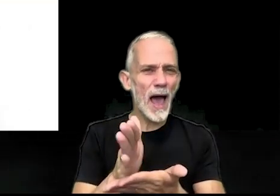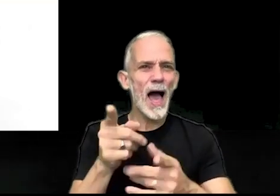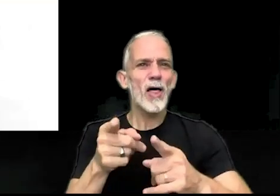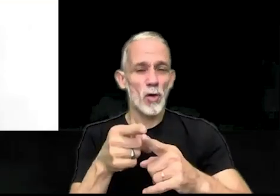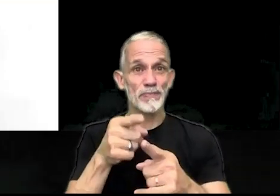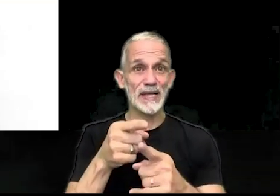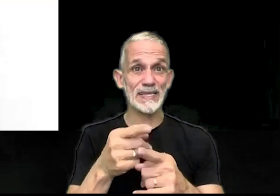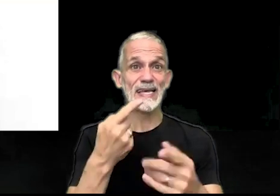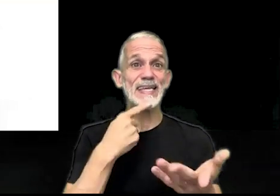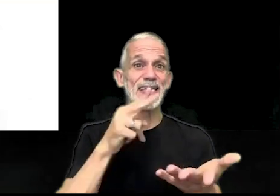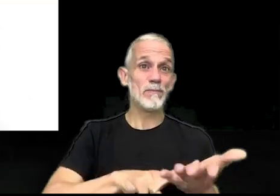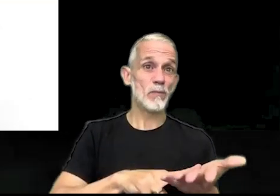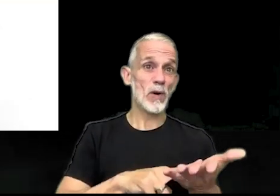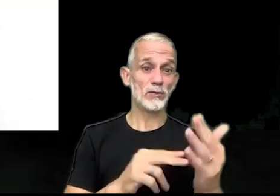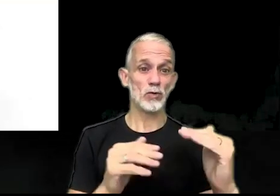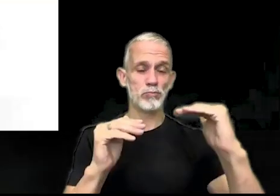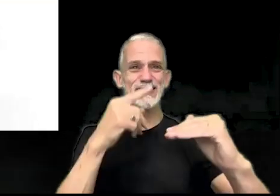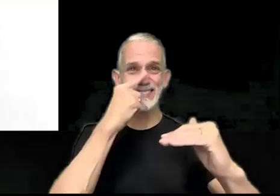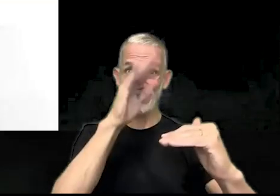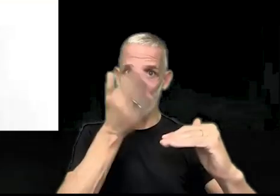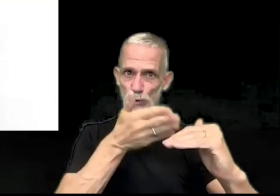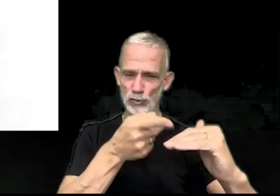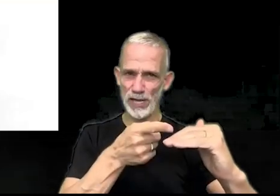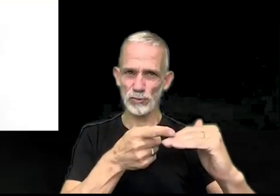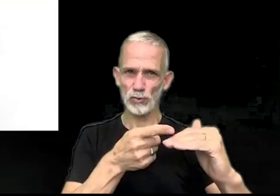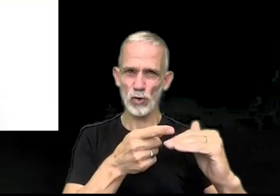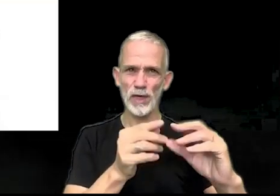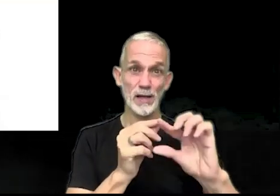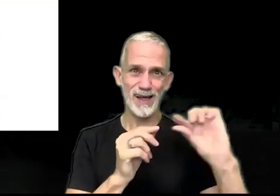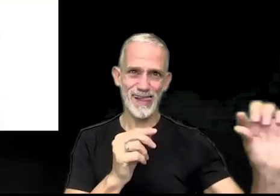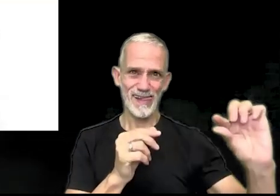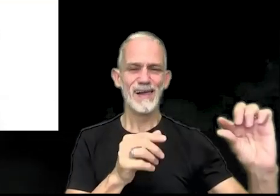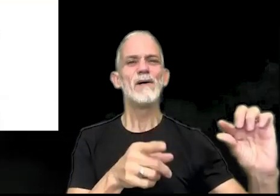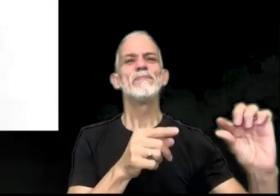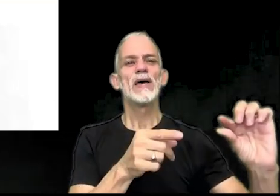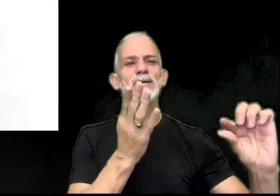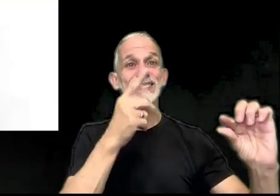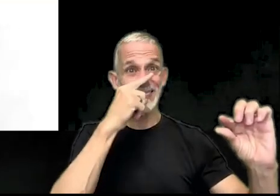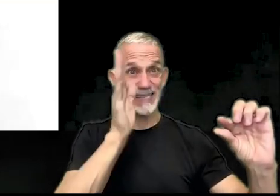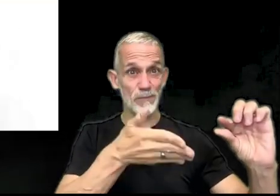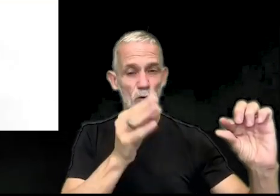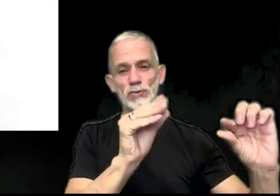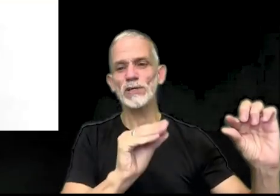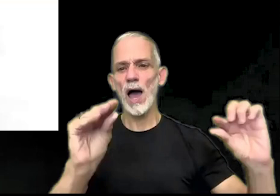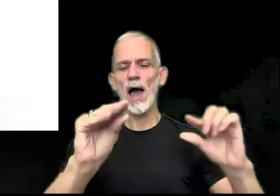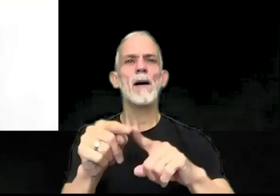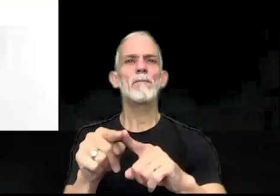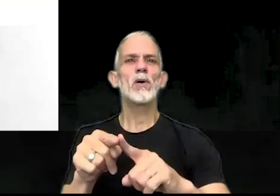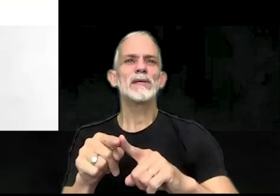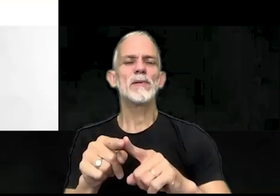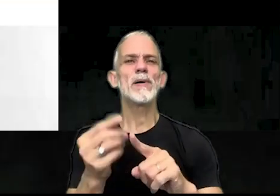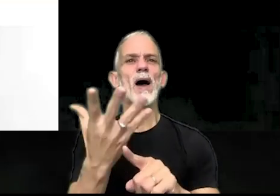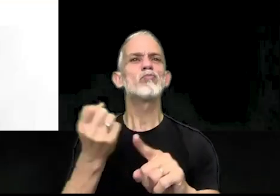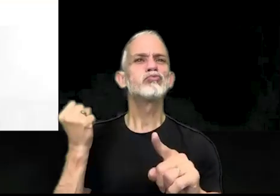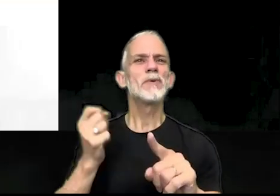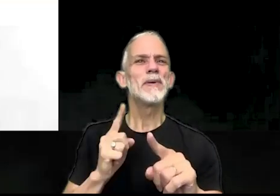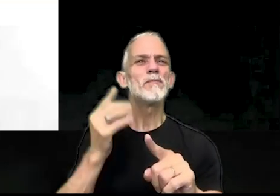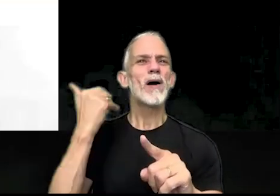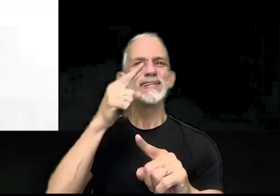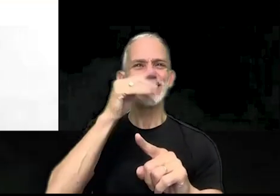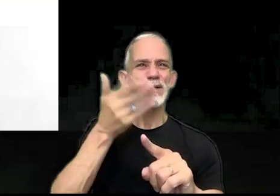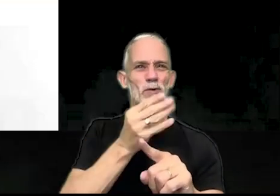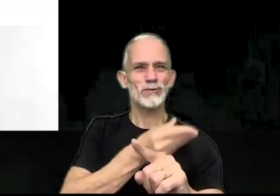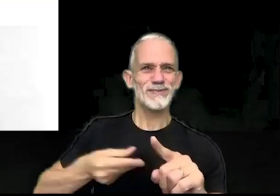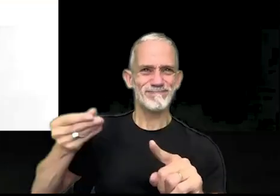donde contra ese impuesto, que es el 7% del dividendo, podrá imputar la retención que